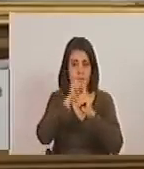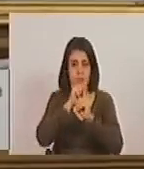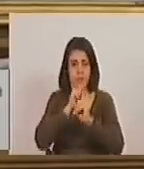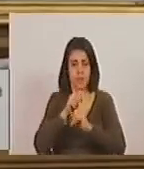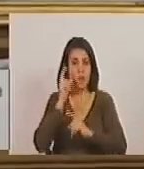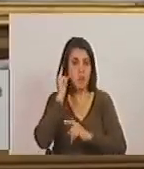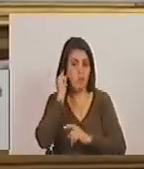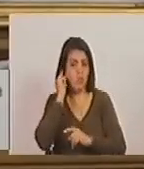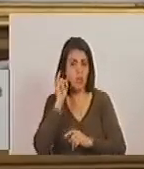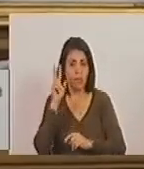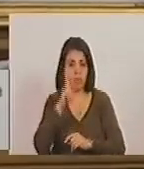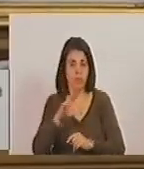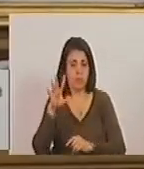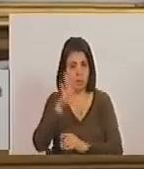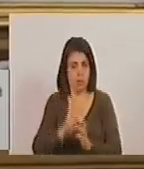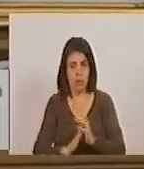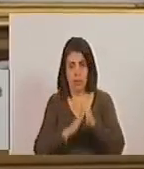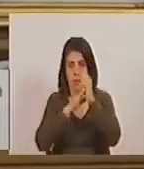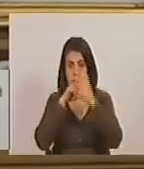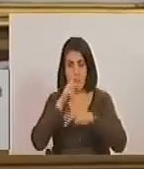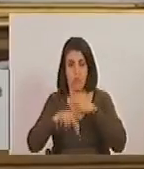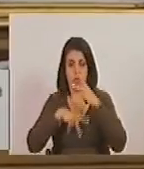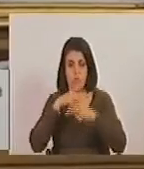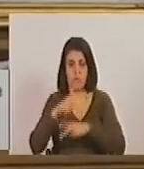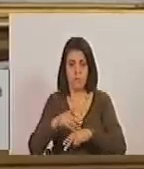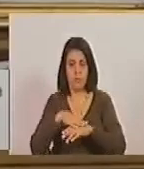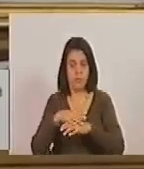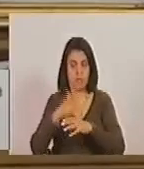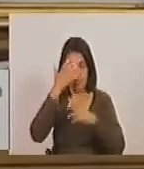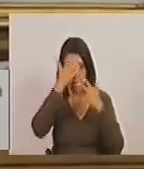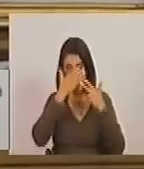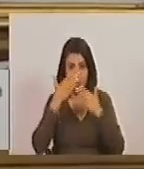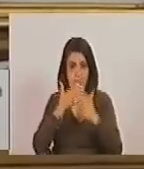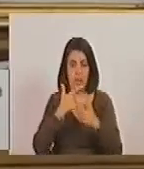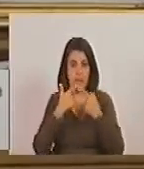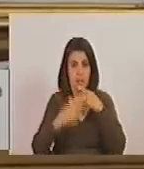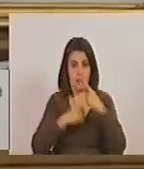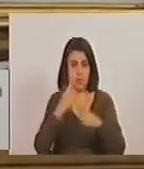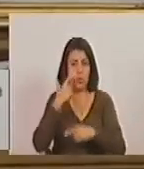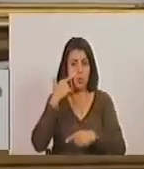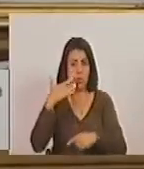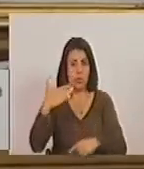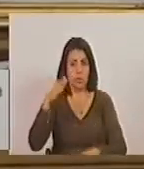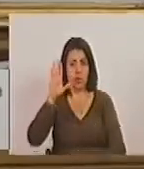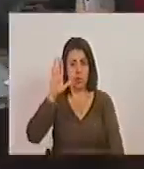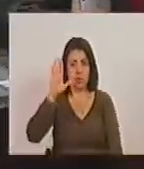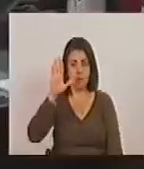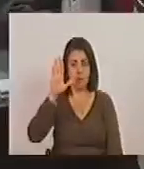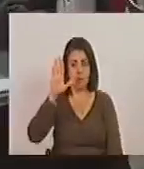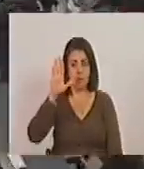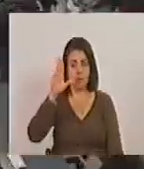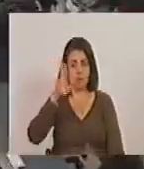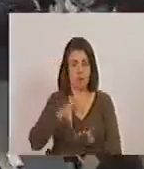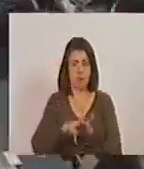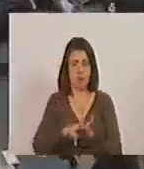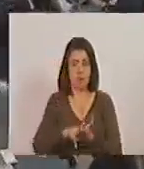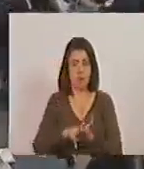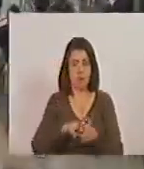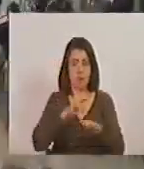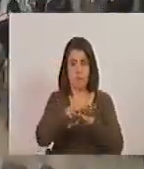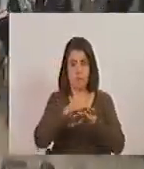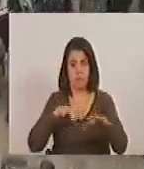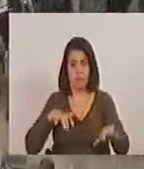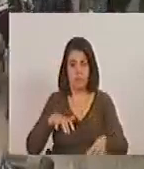del feminismo venezolano, dirigente política, dirigente guerrillera, manifestaron con la señal de costumbre, queda aprobado por